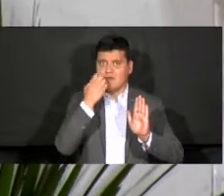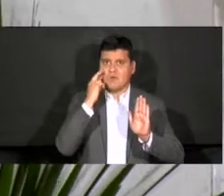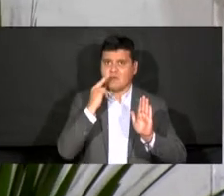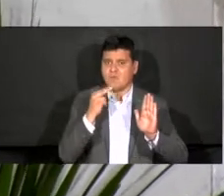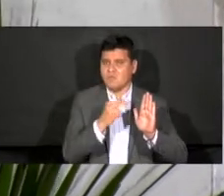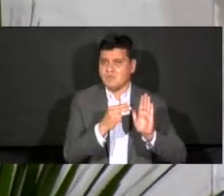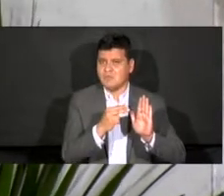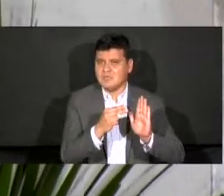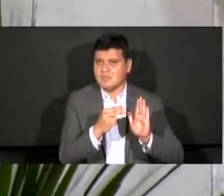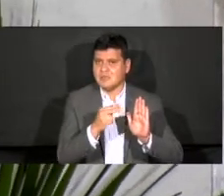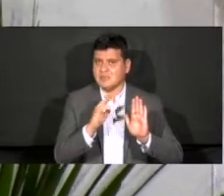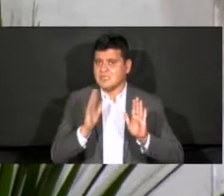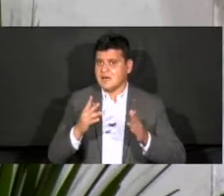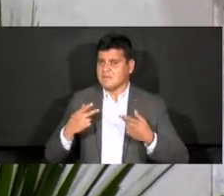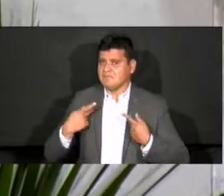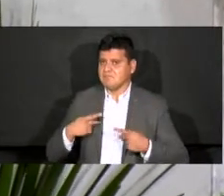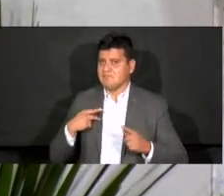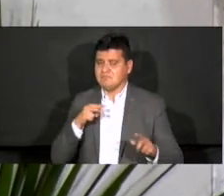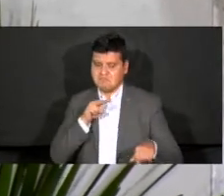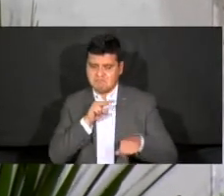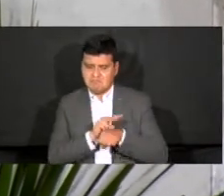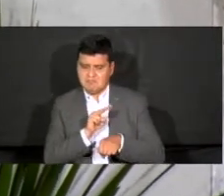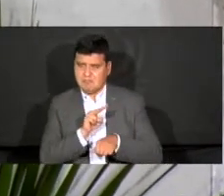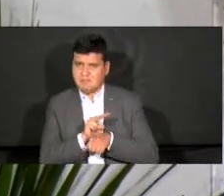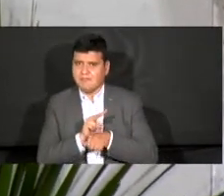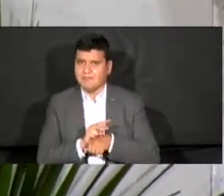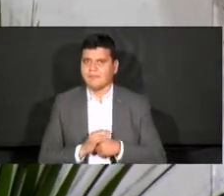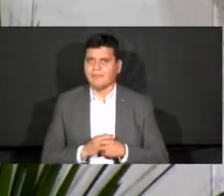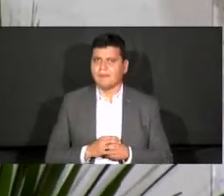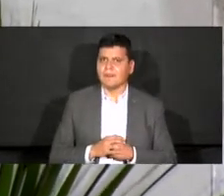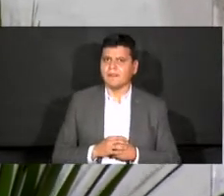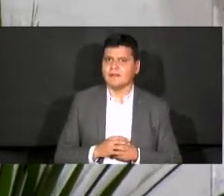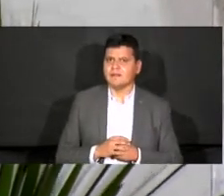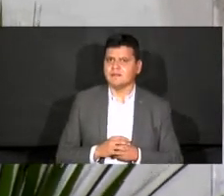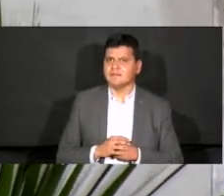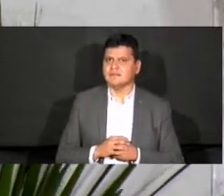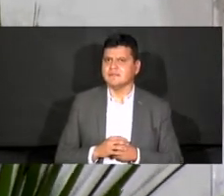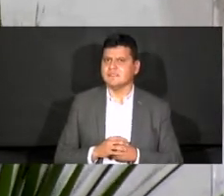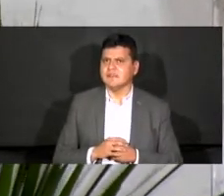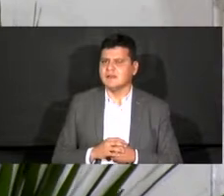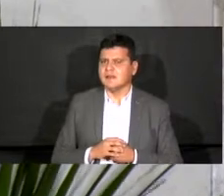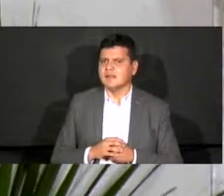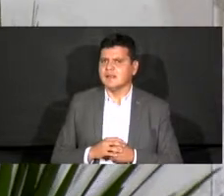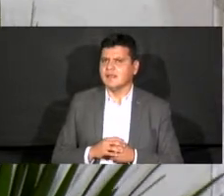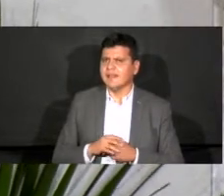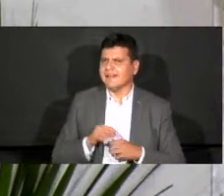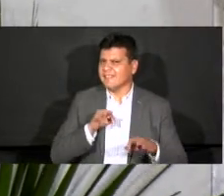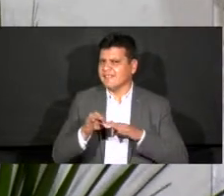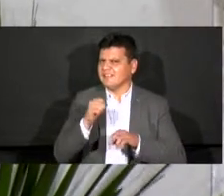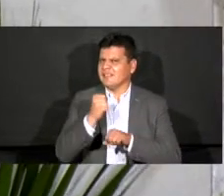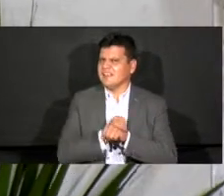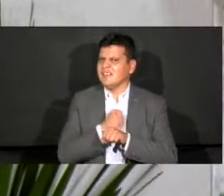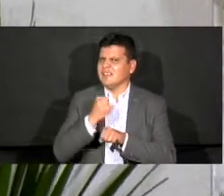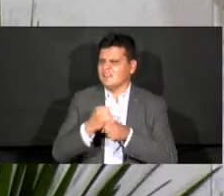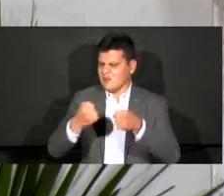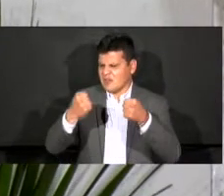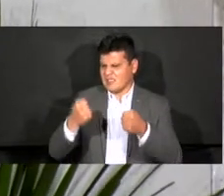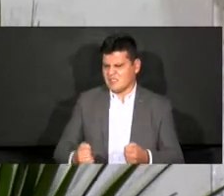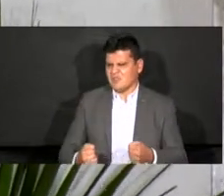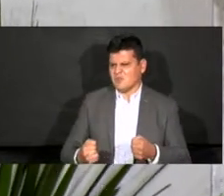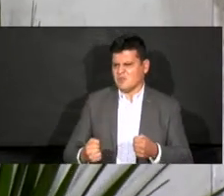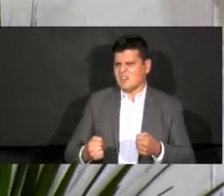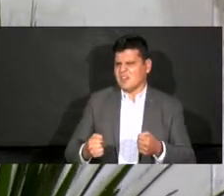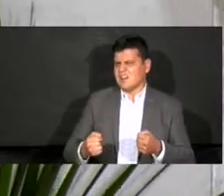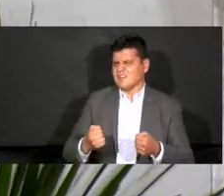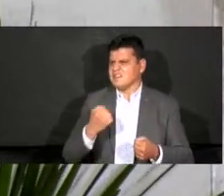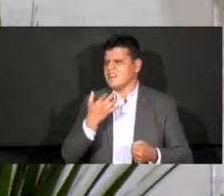Datos, todos estos parecen indicar que el combate a la corrupción fue en realidad solo un discurso detrás del que se trataron de